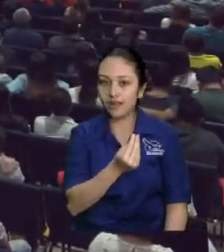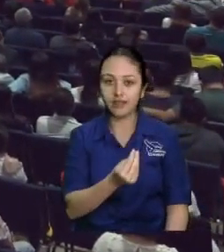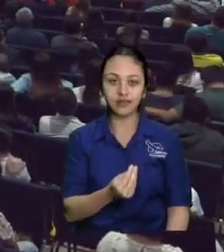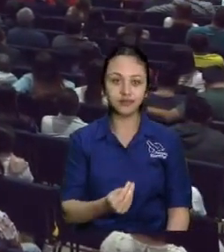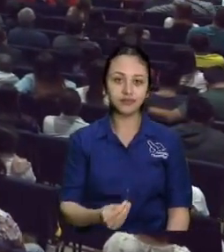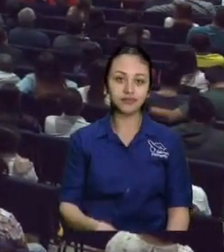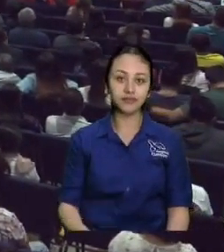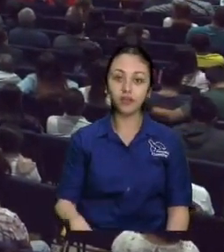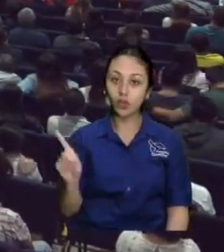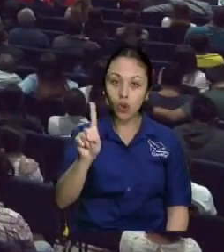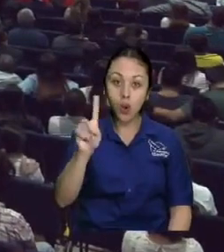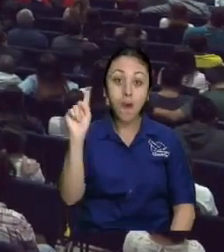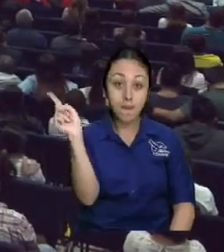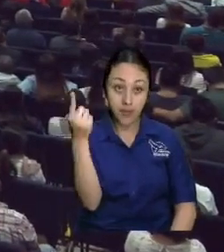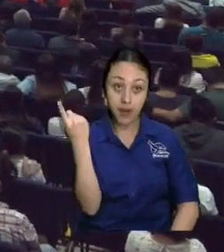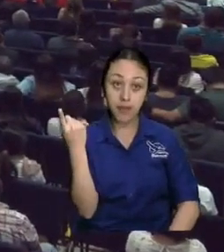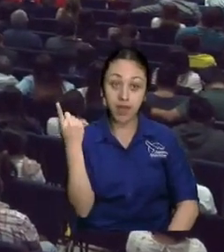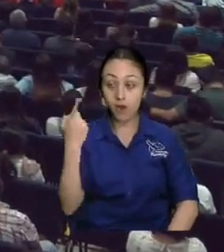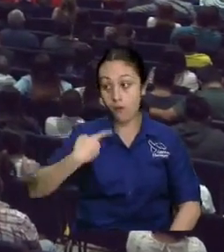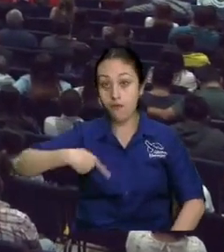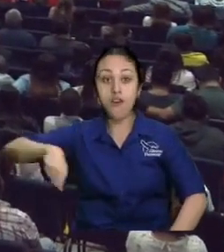No, primero vaya a bañarse.